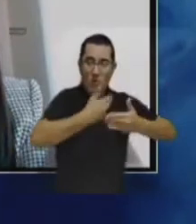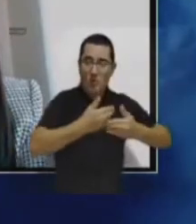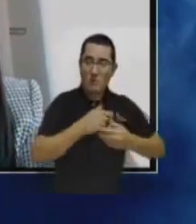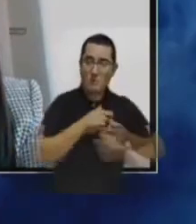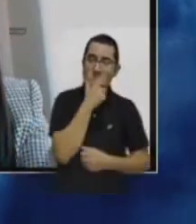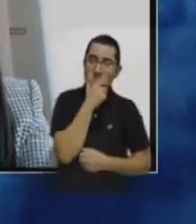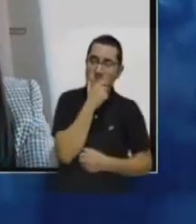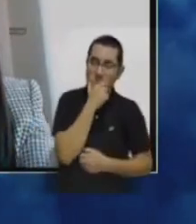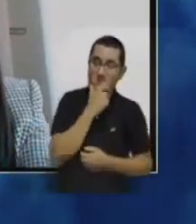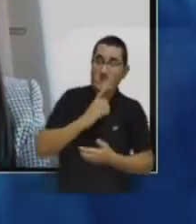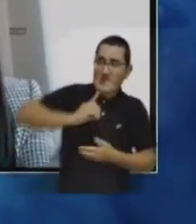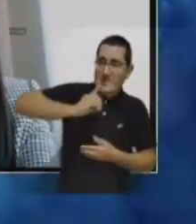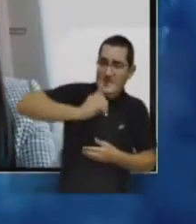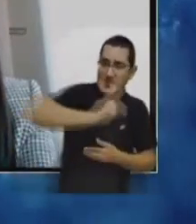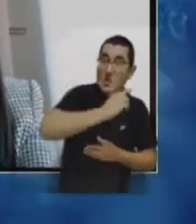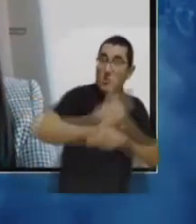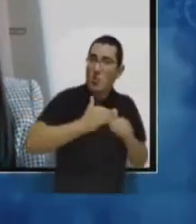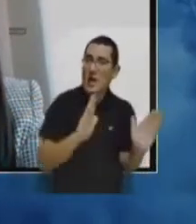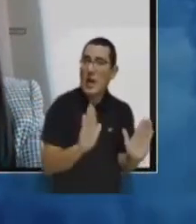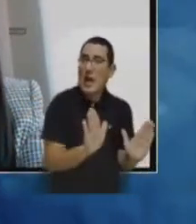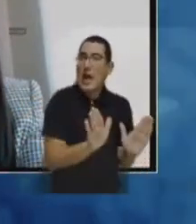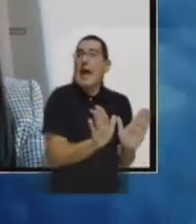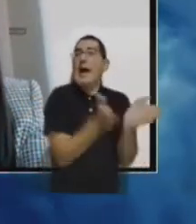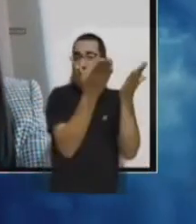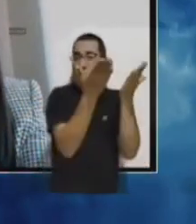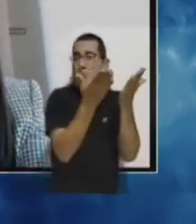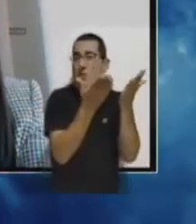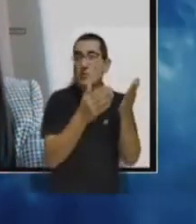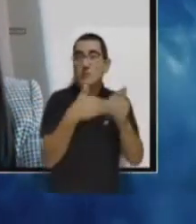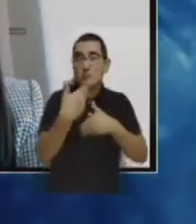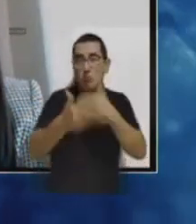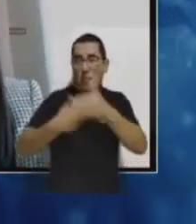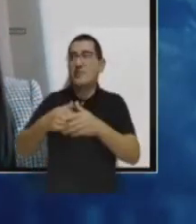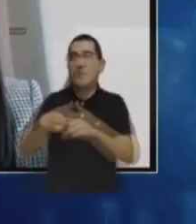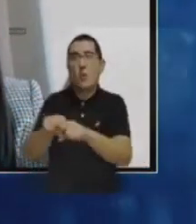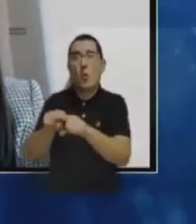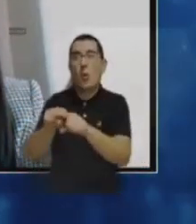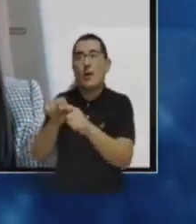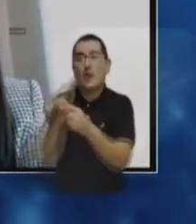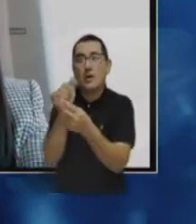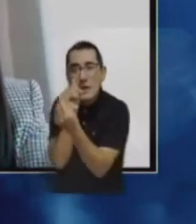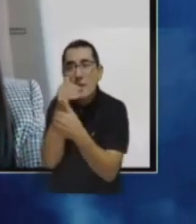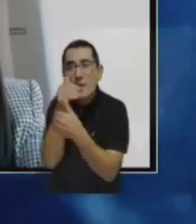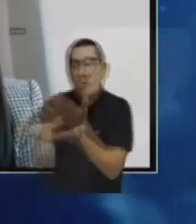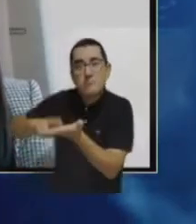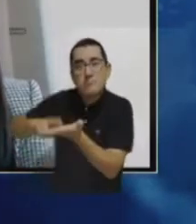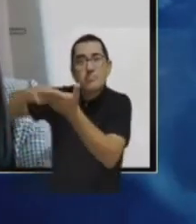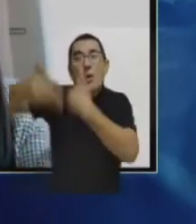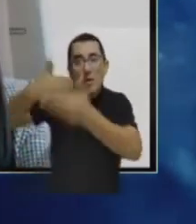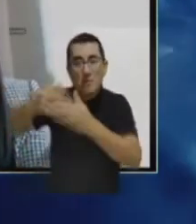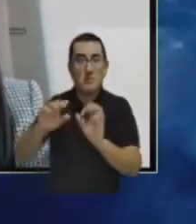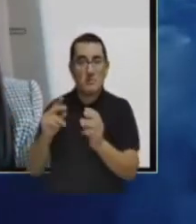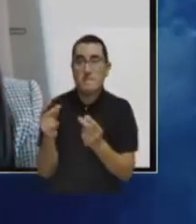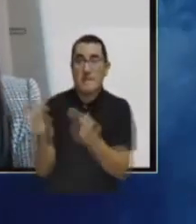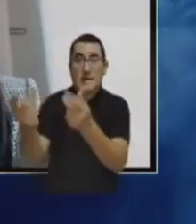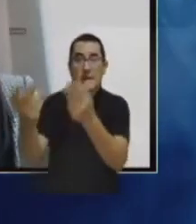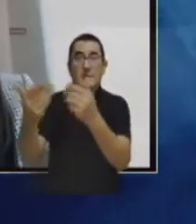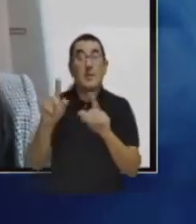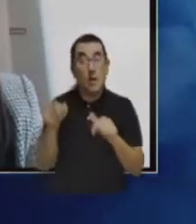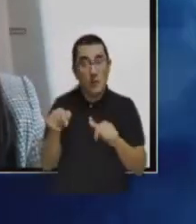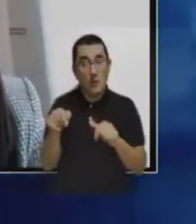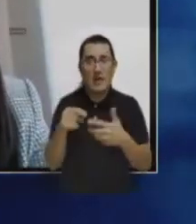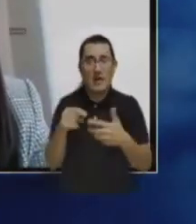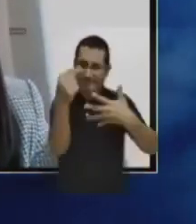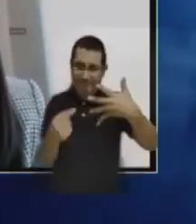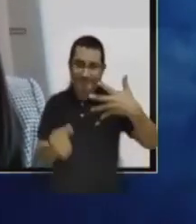reactivación económica dé pasos, o podamos tener pasos más acelerados. Por supuesto, el espectro es fundamental, como lo mencionamos y lo han mencionado